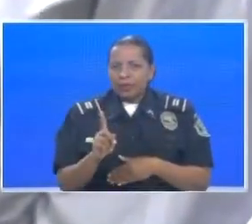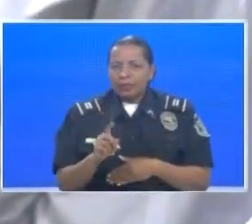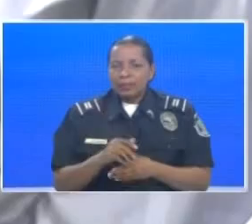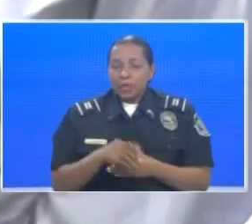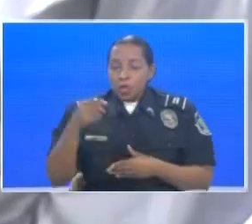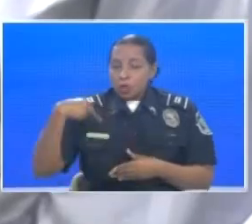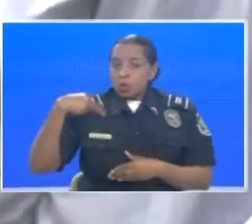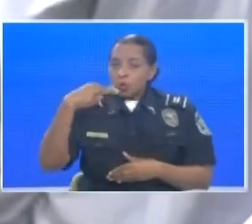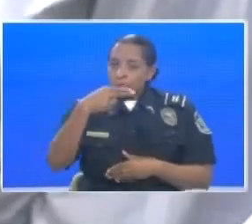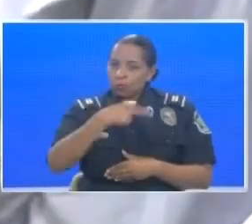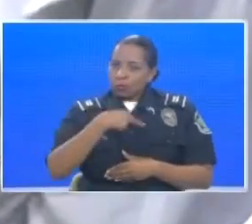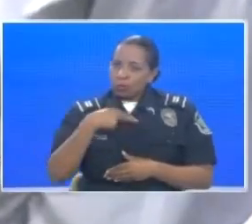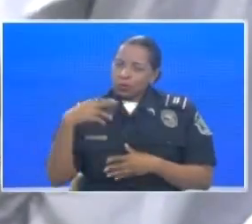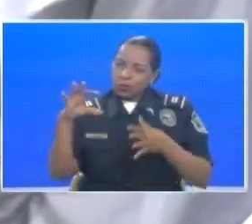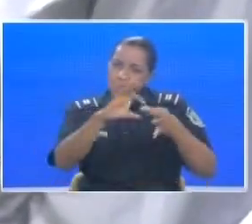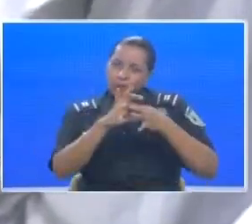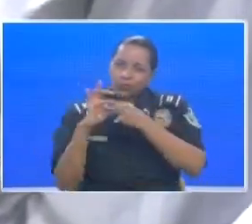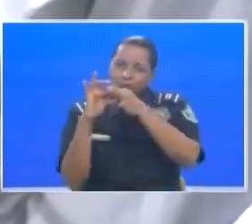Nosotros uniendo fuerza,